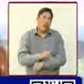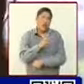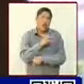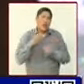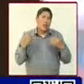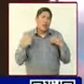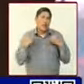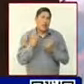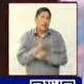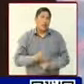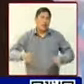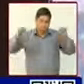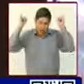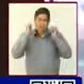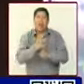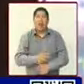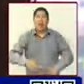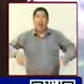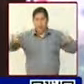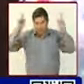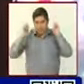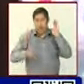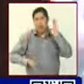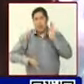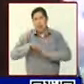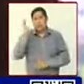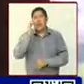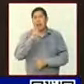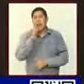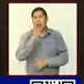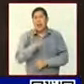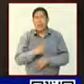prácticamente va a tener esa independencia, esa libertad de asistir a clases diarias.